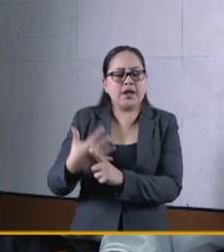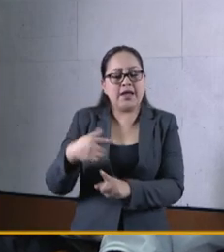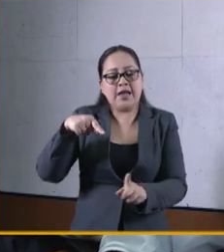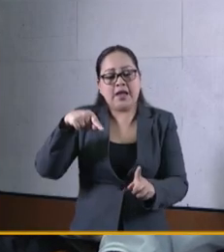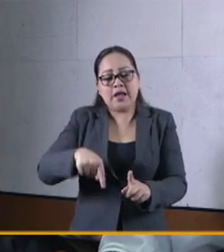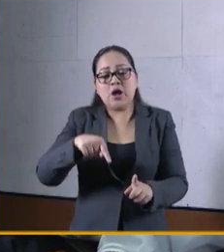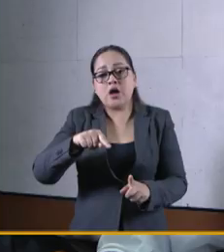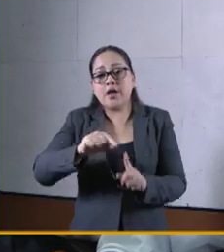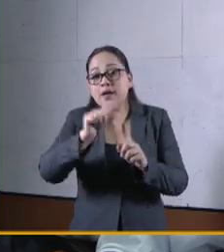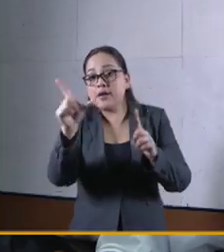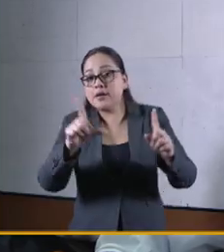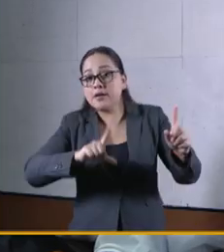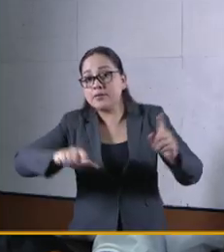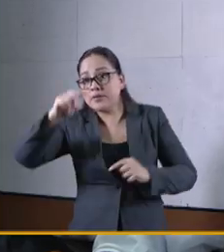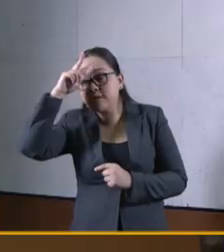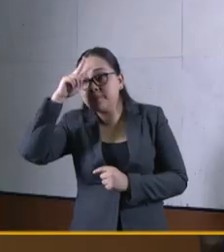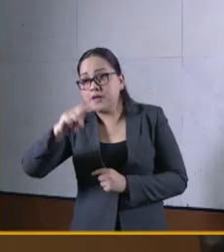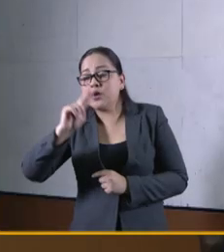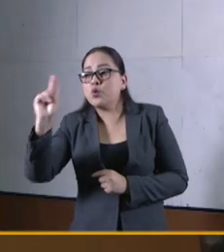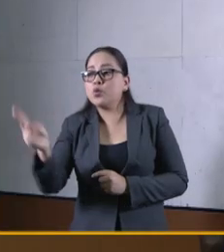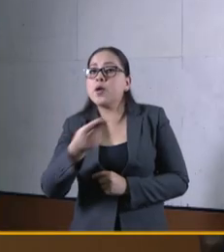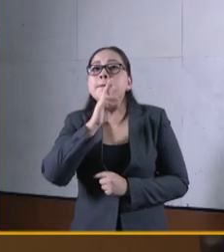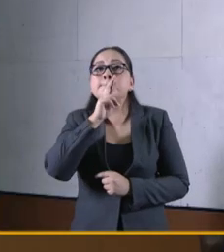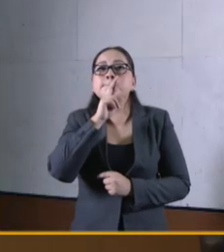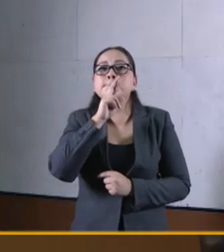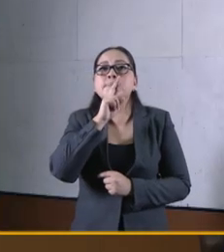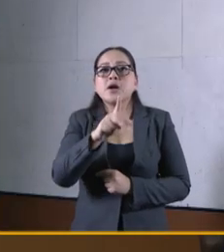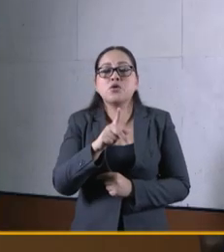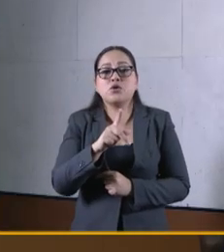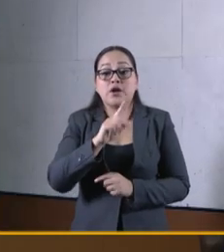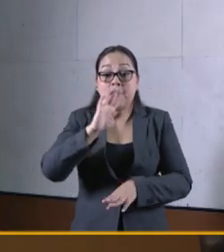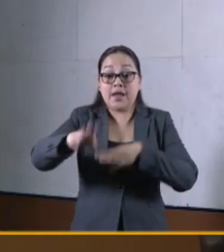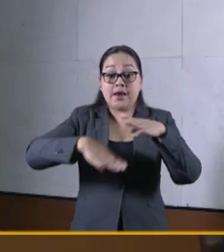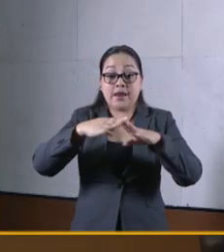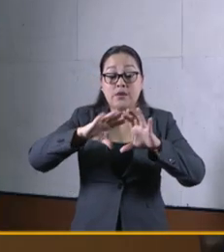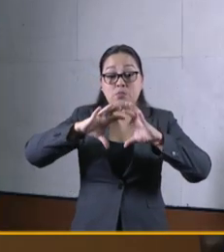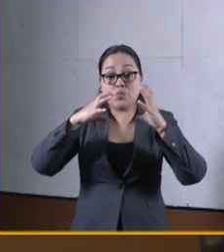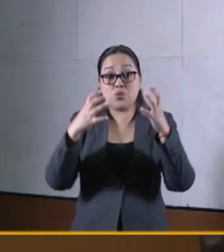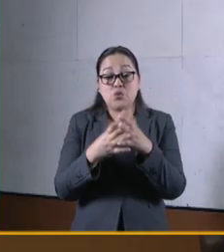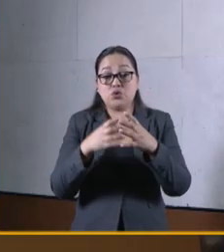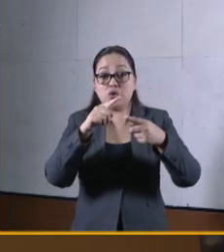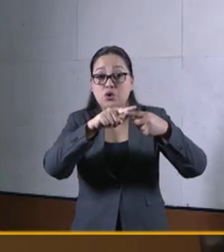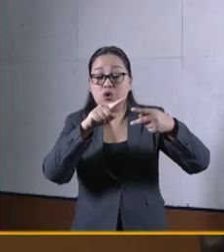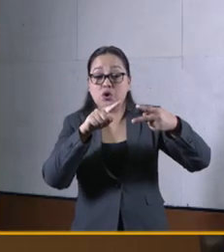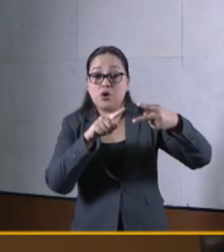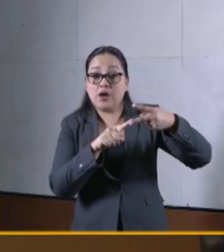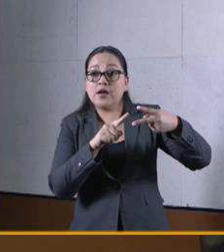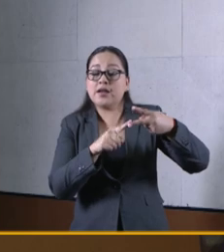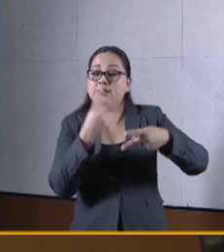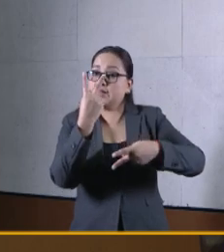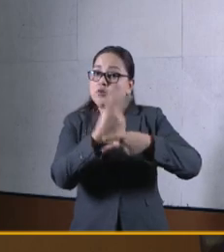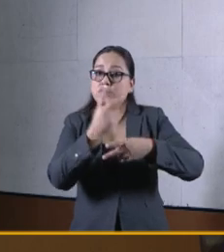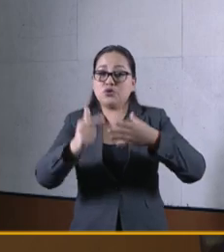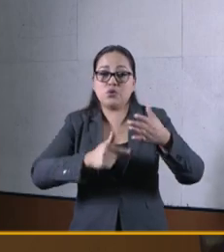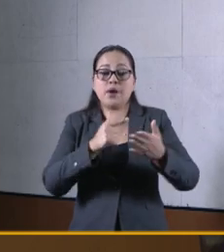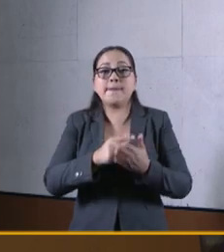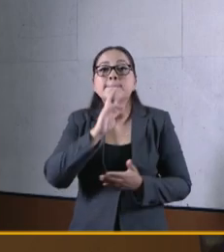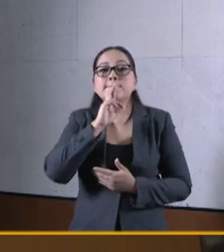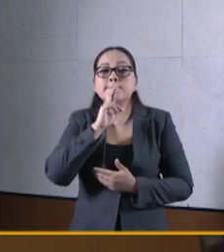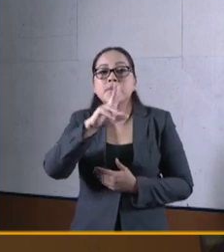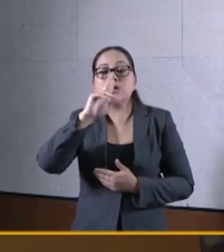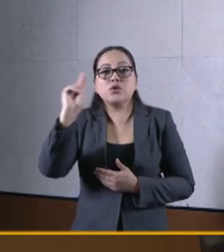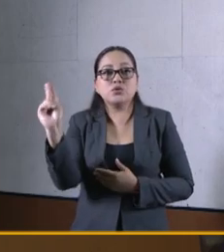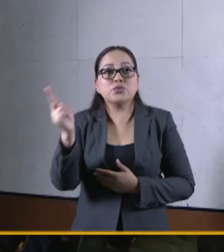y hoy la segunda universidad en el mundo de habla hispana se